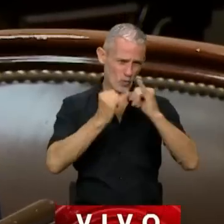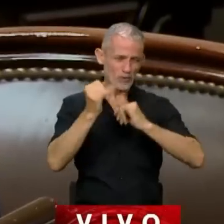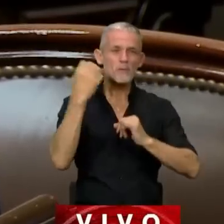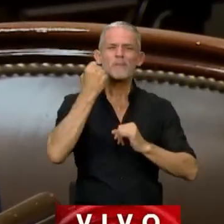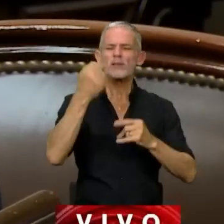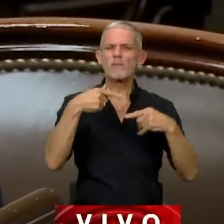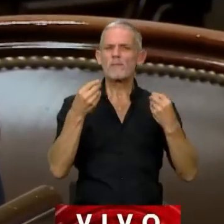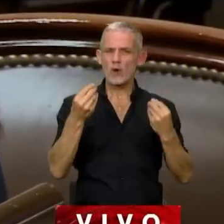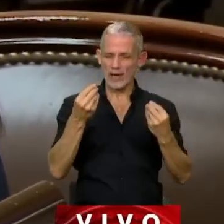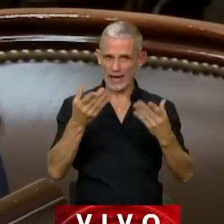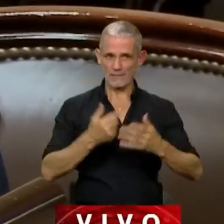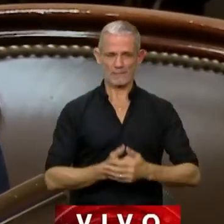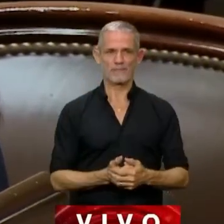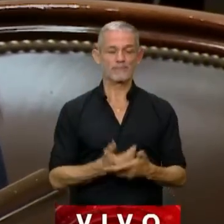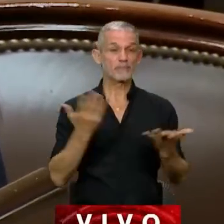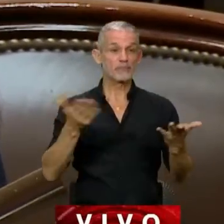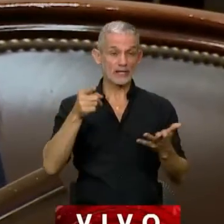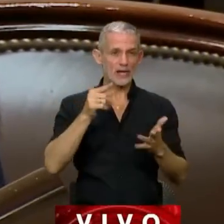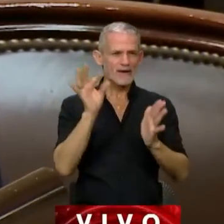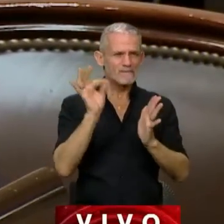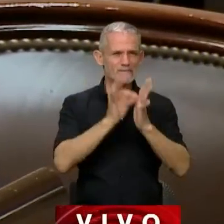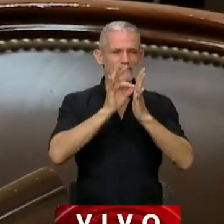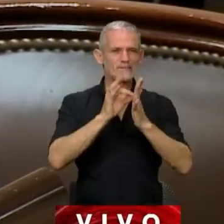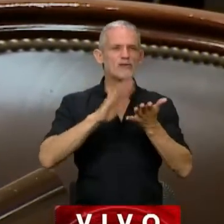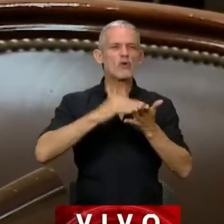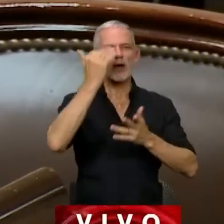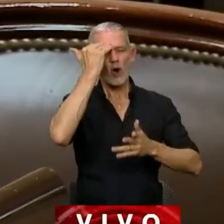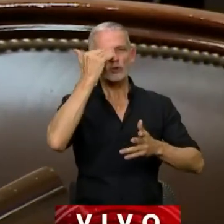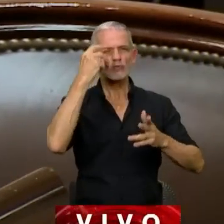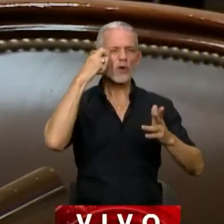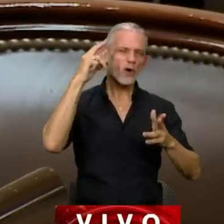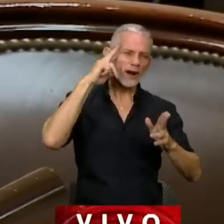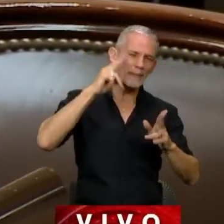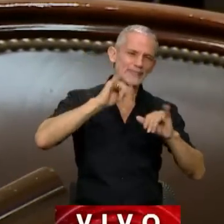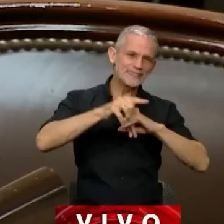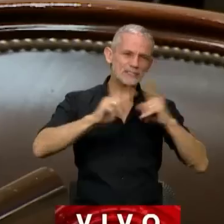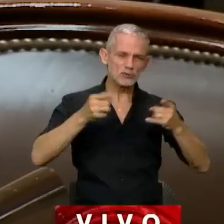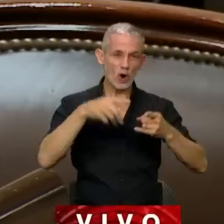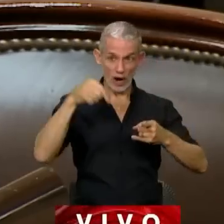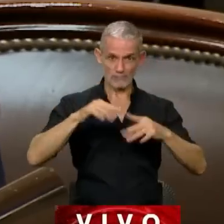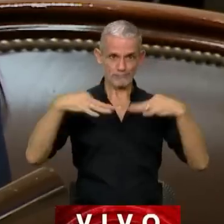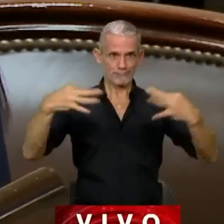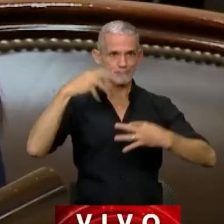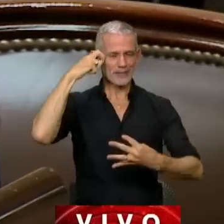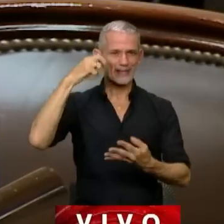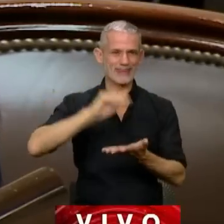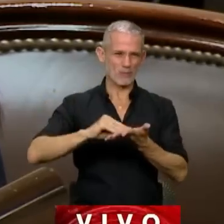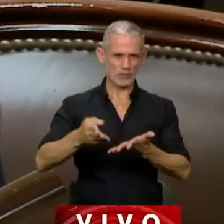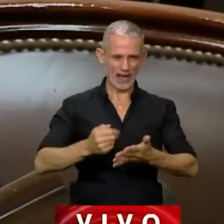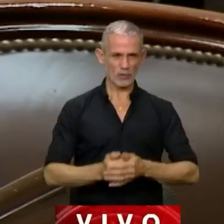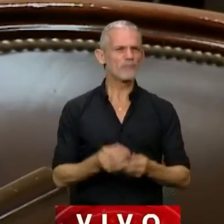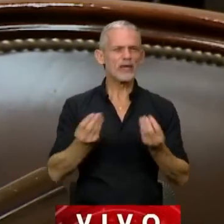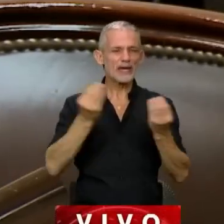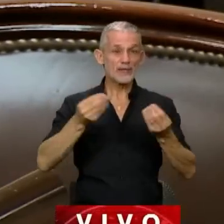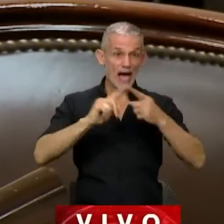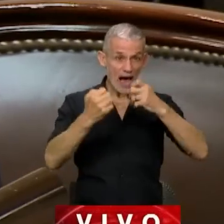aquí, señor presidente, en esta observación de constitucionalidad política que debemos hacer en este recinto, es